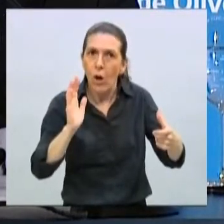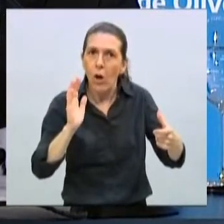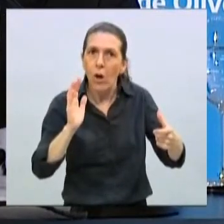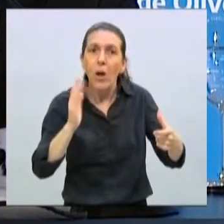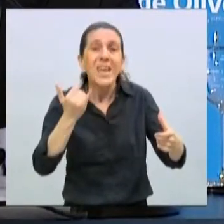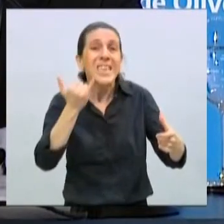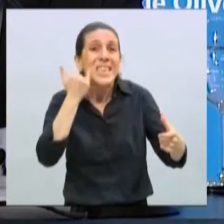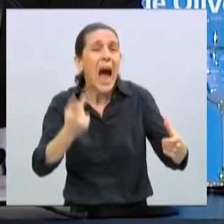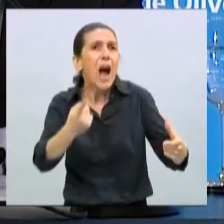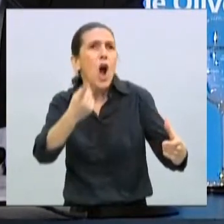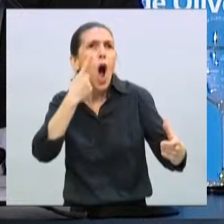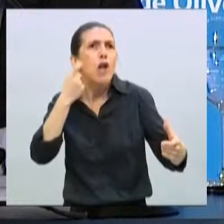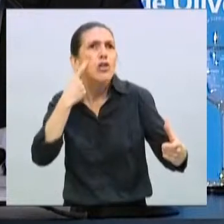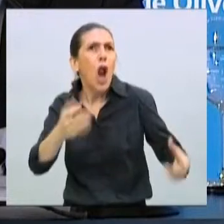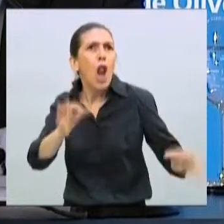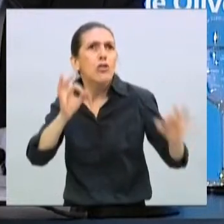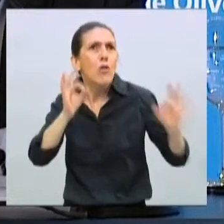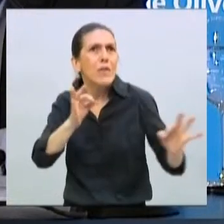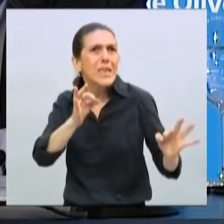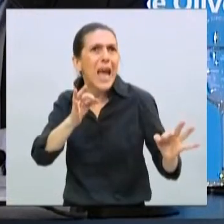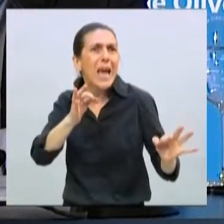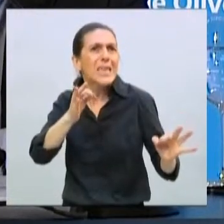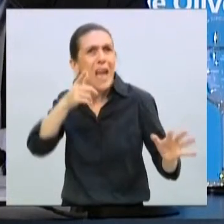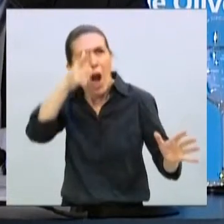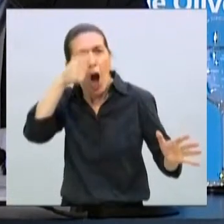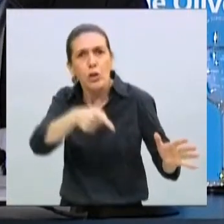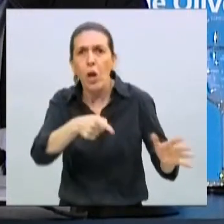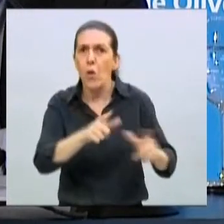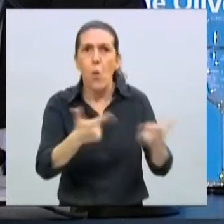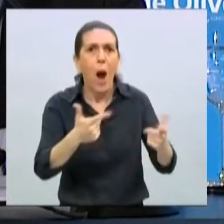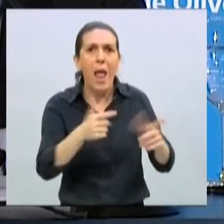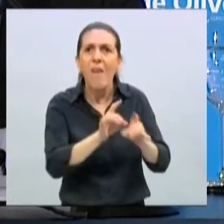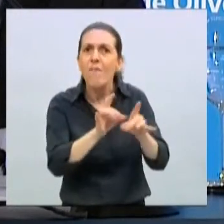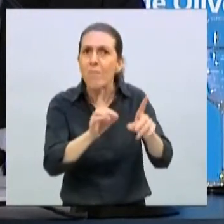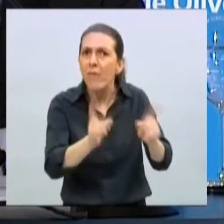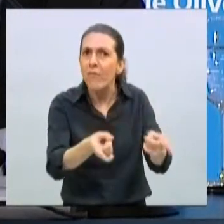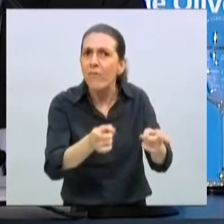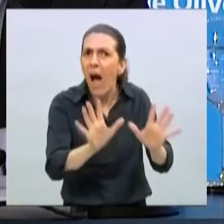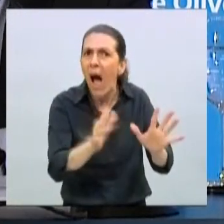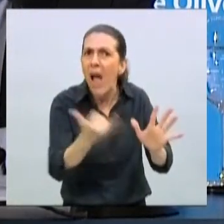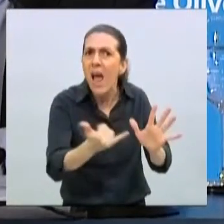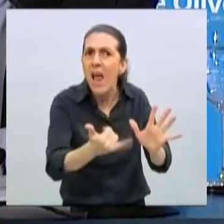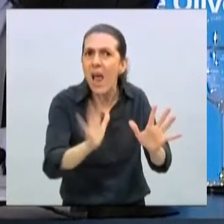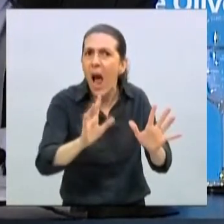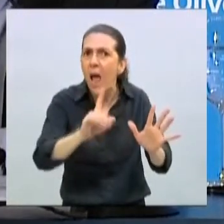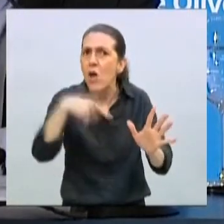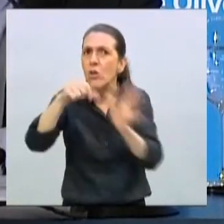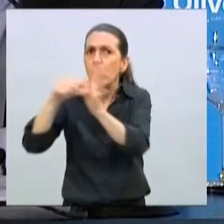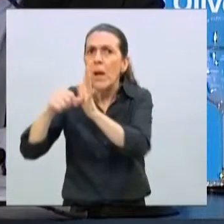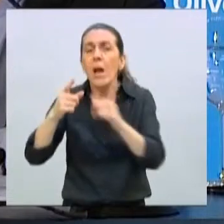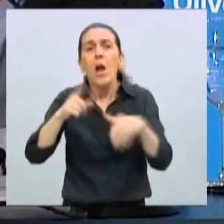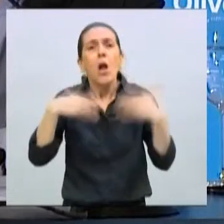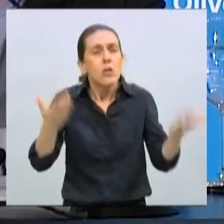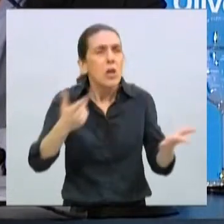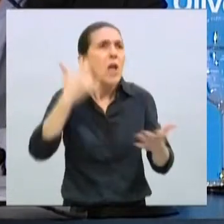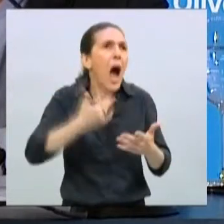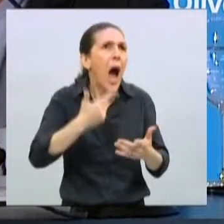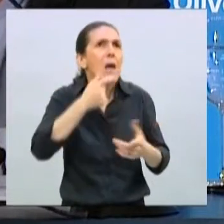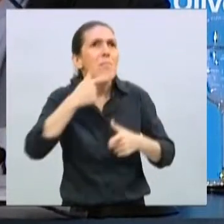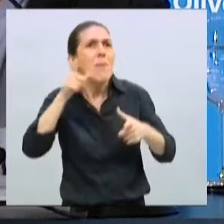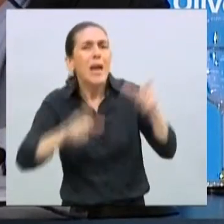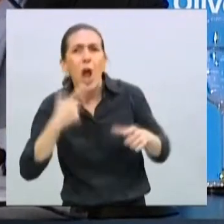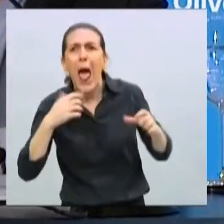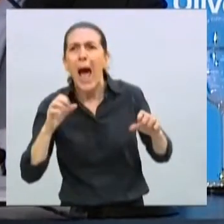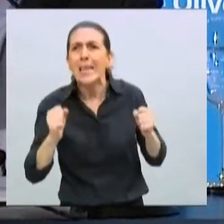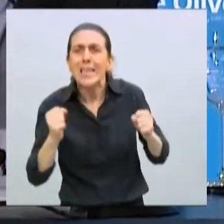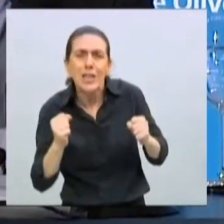controlada, como no está controlada en ningún lado del planeta prácticamente. Así que hoy nos toca, pese a todas esas voces, las ansiedades,